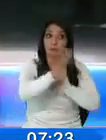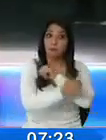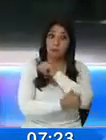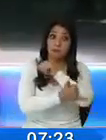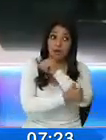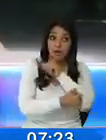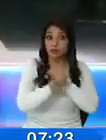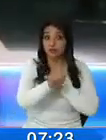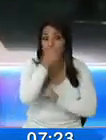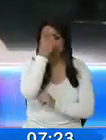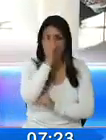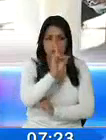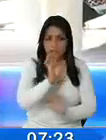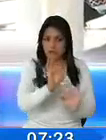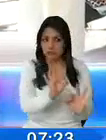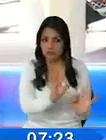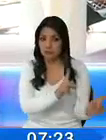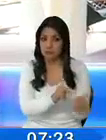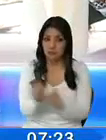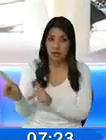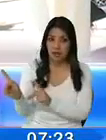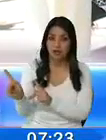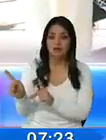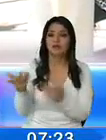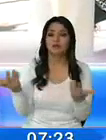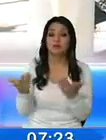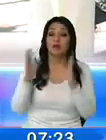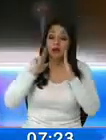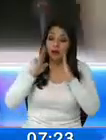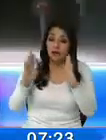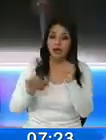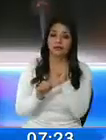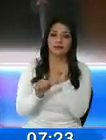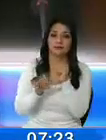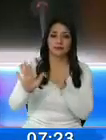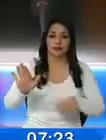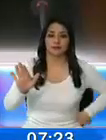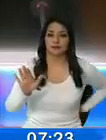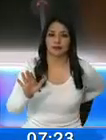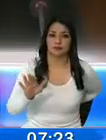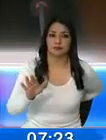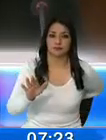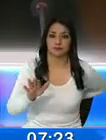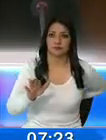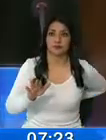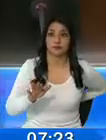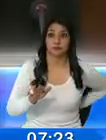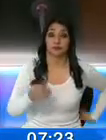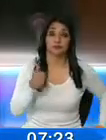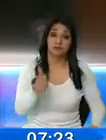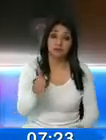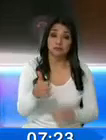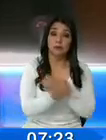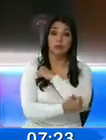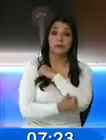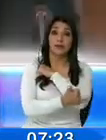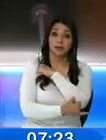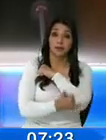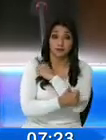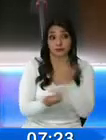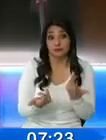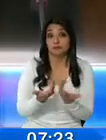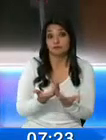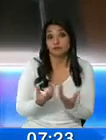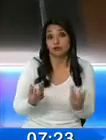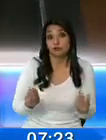estime adecuado y oportuno con la provisión de asistencia humanitaria. Que los estados podamos afrontar el reto que significa